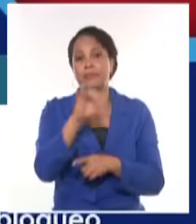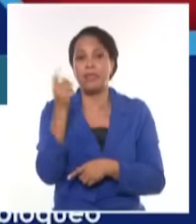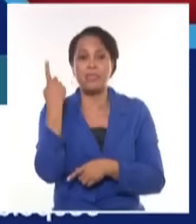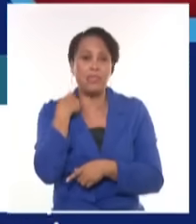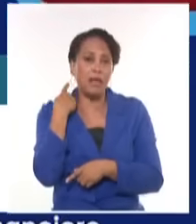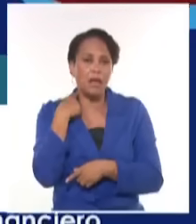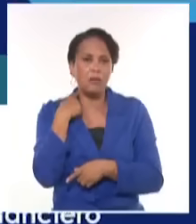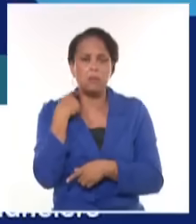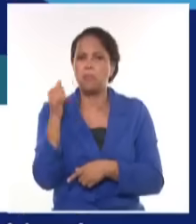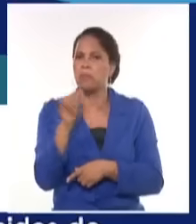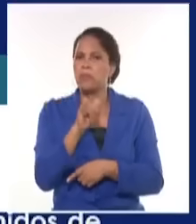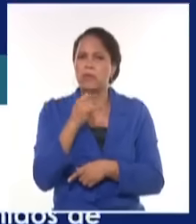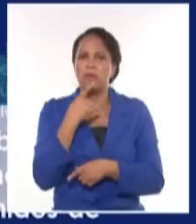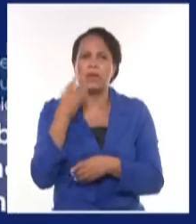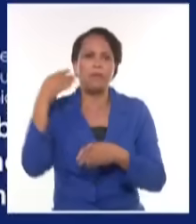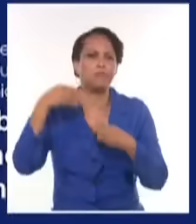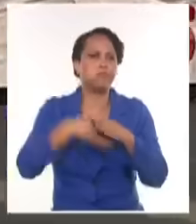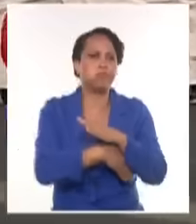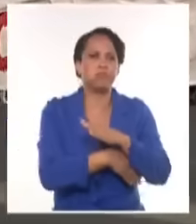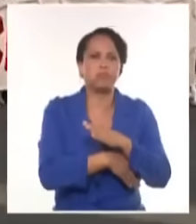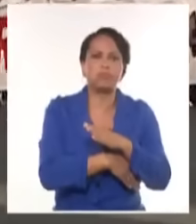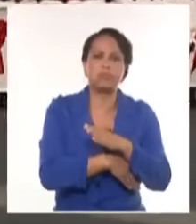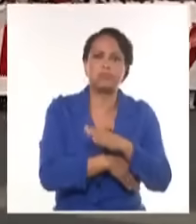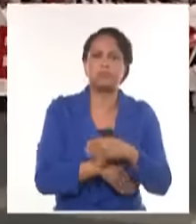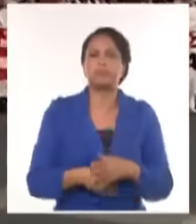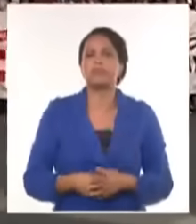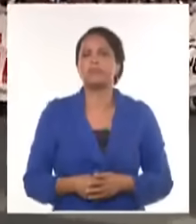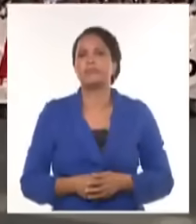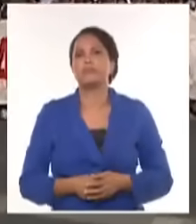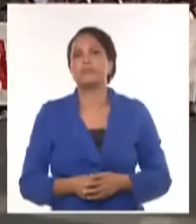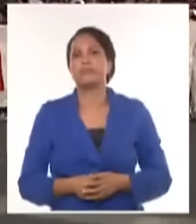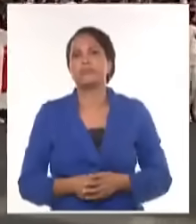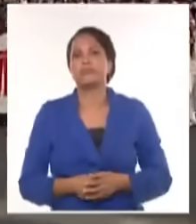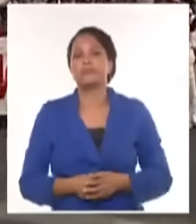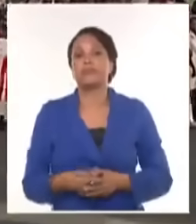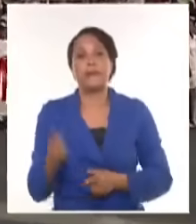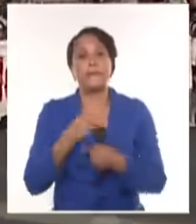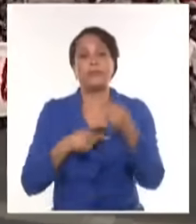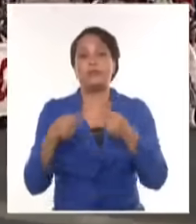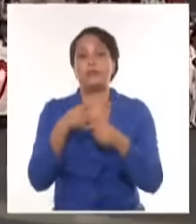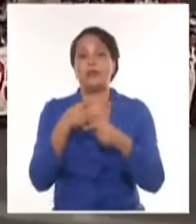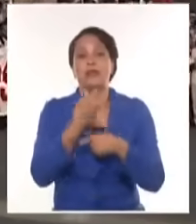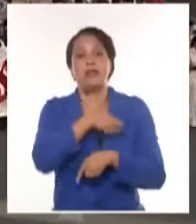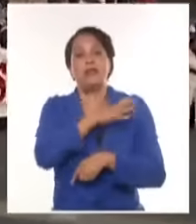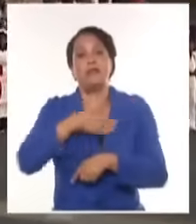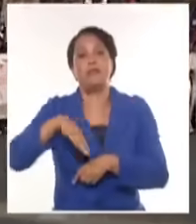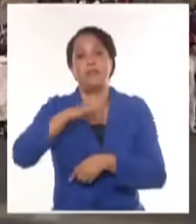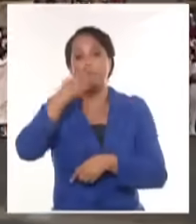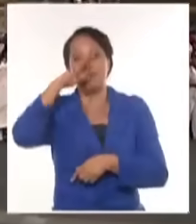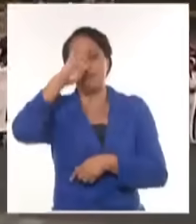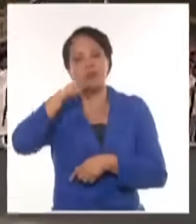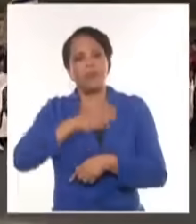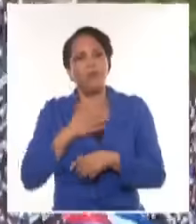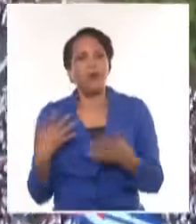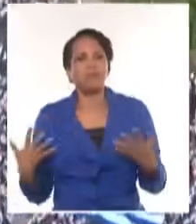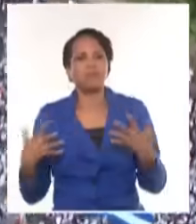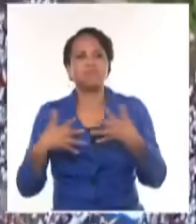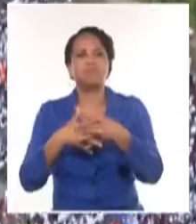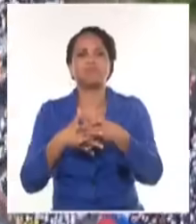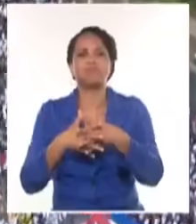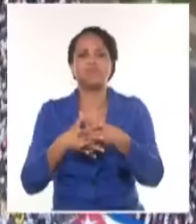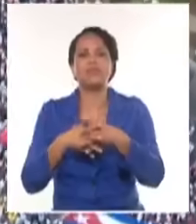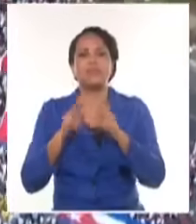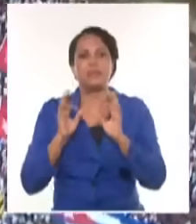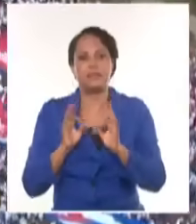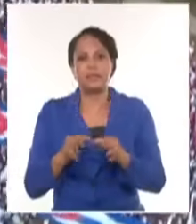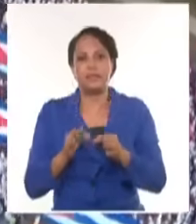está condenada al fracaso ante la unidad de los cubanos. La historia juzgará a los que